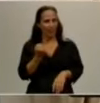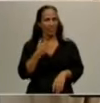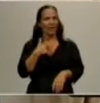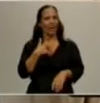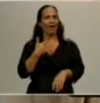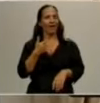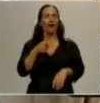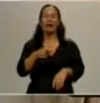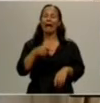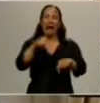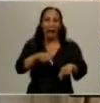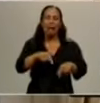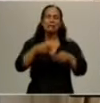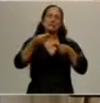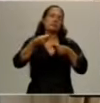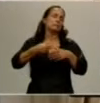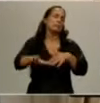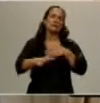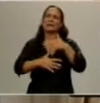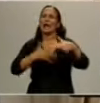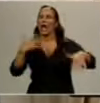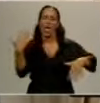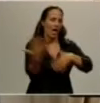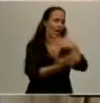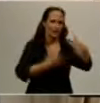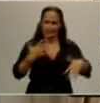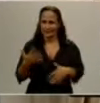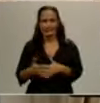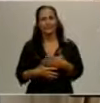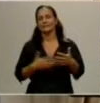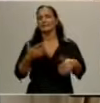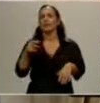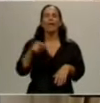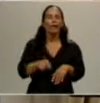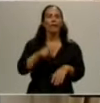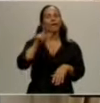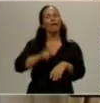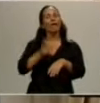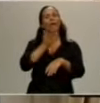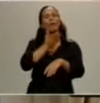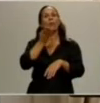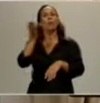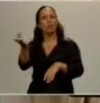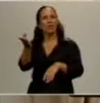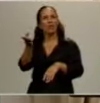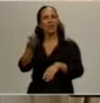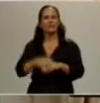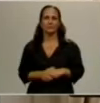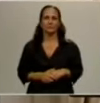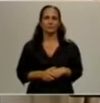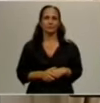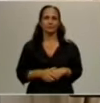que se desataron todos los demonios. Quien había solicitado precisamente